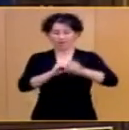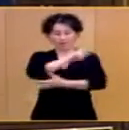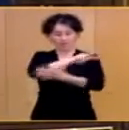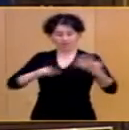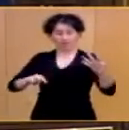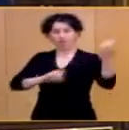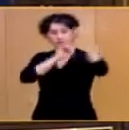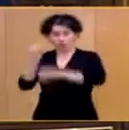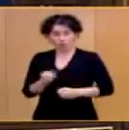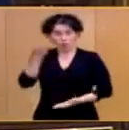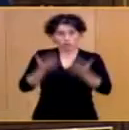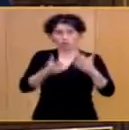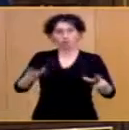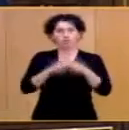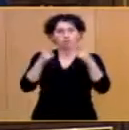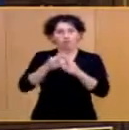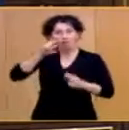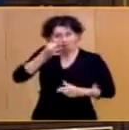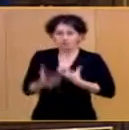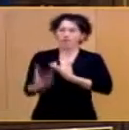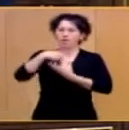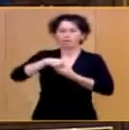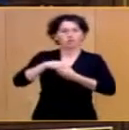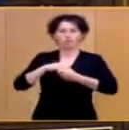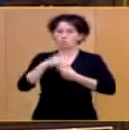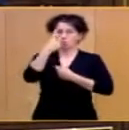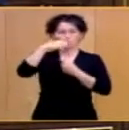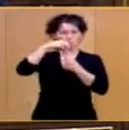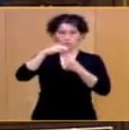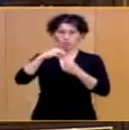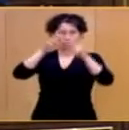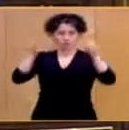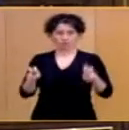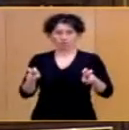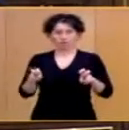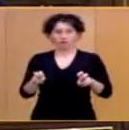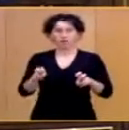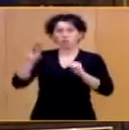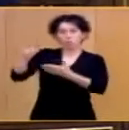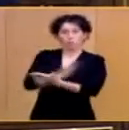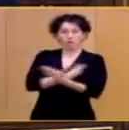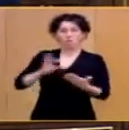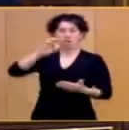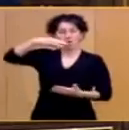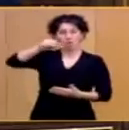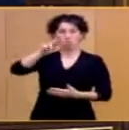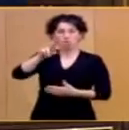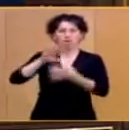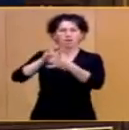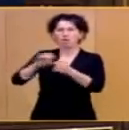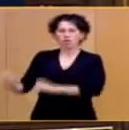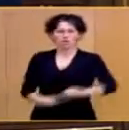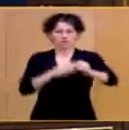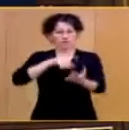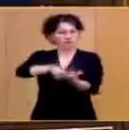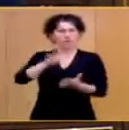social formaban parte de la misma causa. Su poema Deitado frente ao mar es un alegato en defensa del gallego y